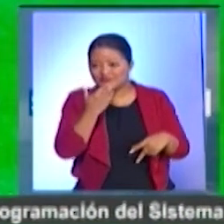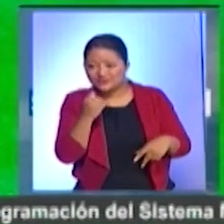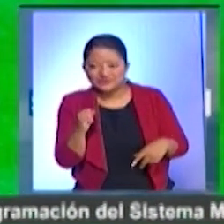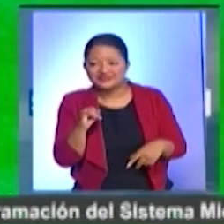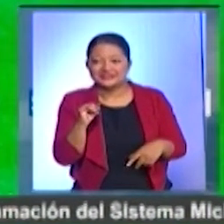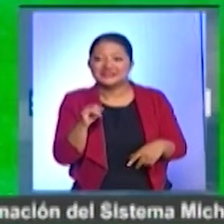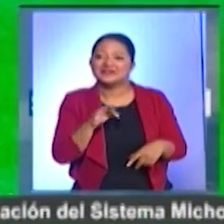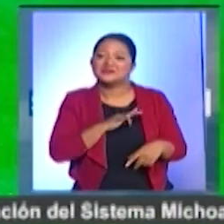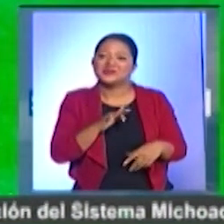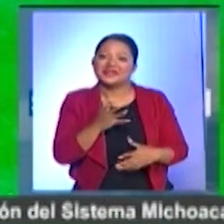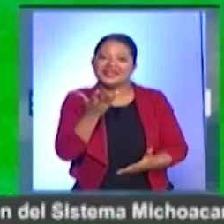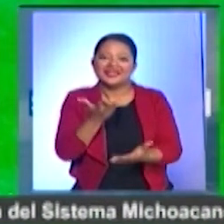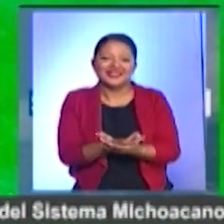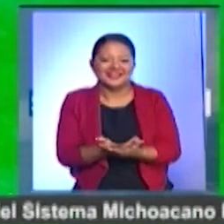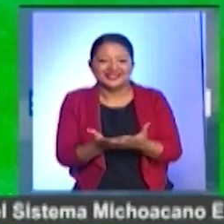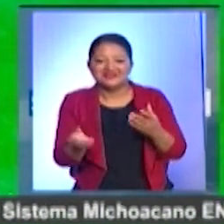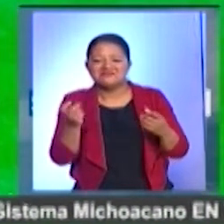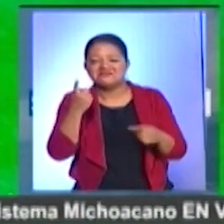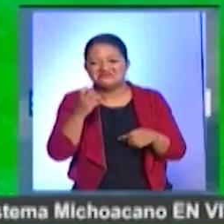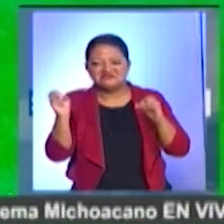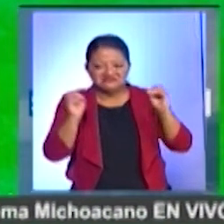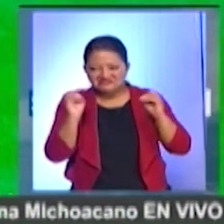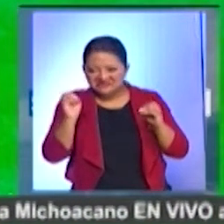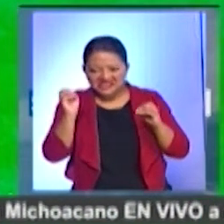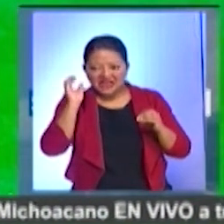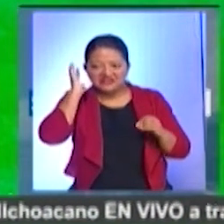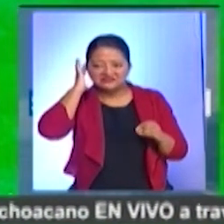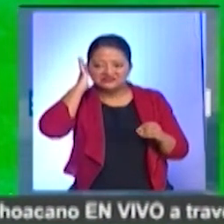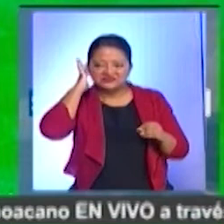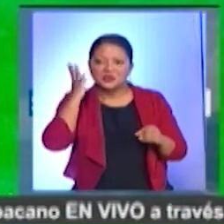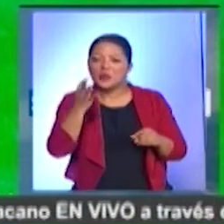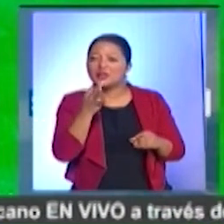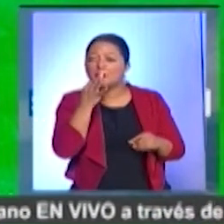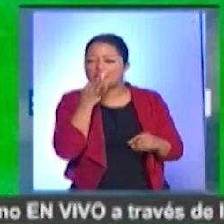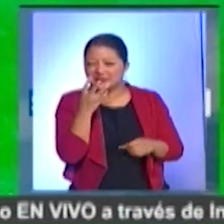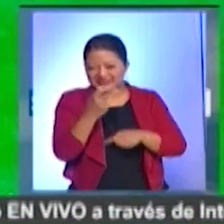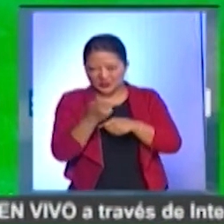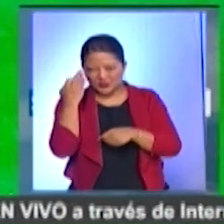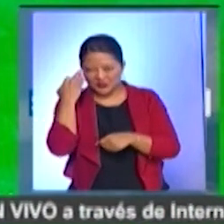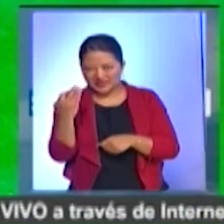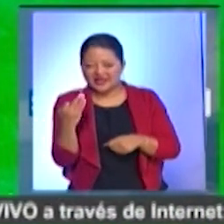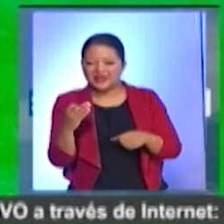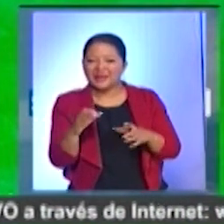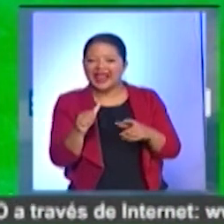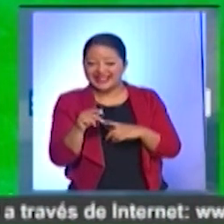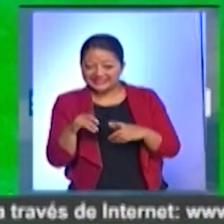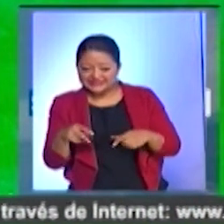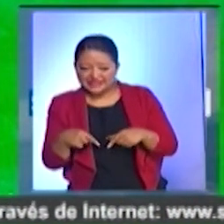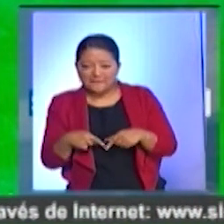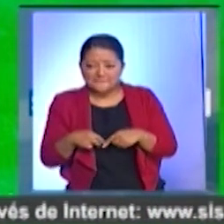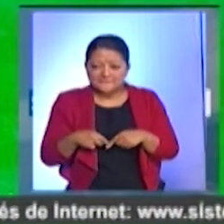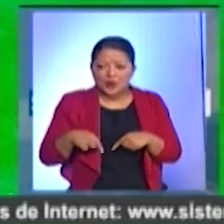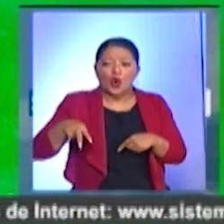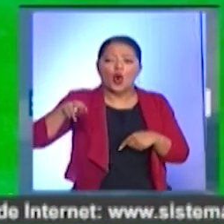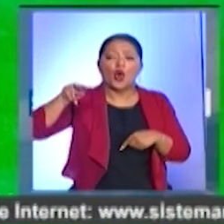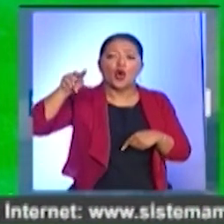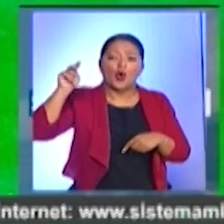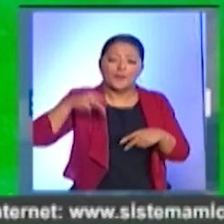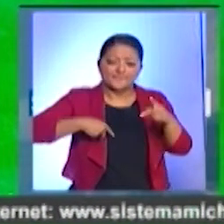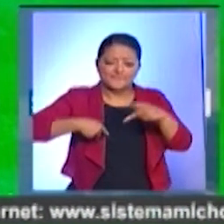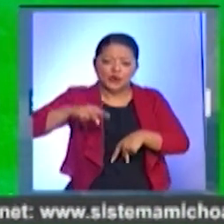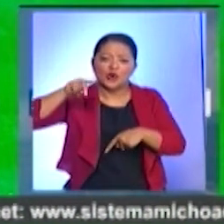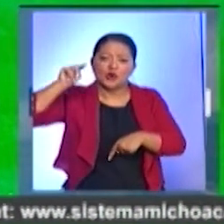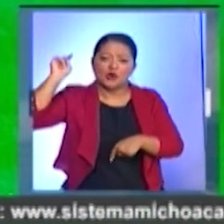para irse al descanso sin anotaciones a cuatro minutos de la parte complementaria alexis vega tomó el balón y unos límites del área sacó excelente disparo razón